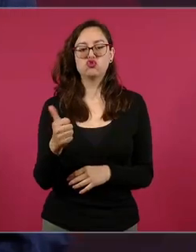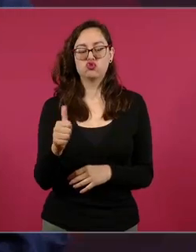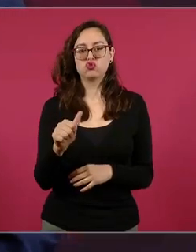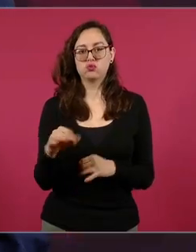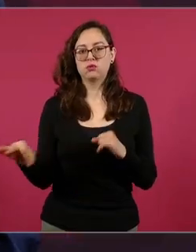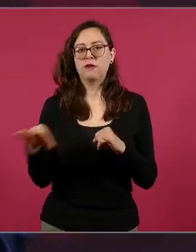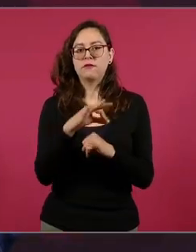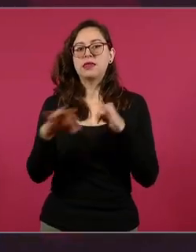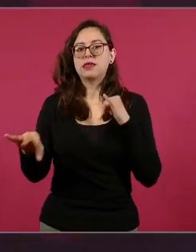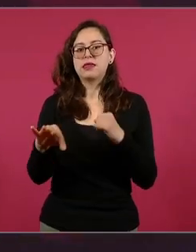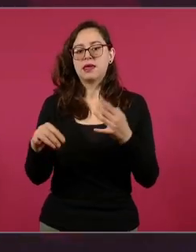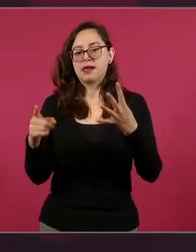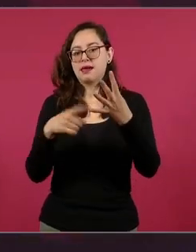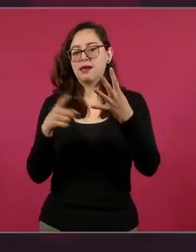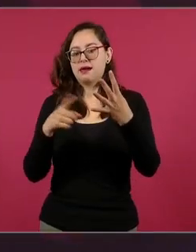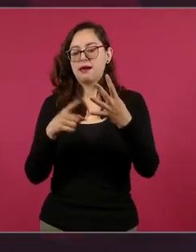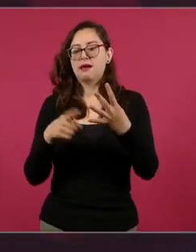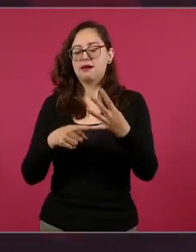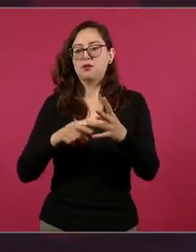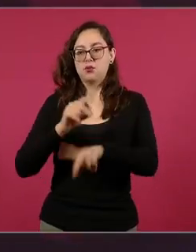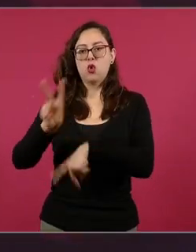Inauguramos ese camino